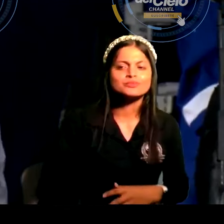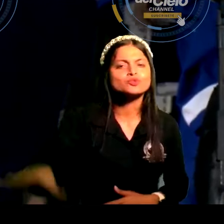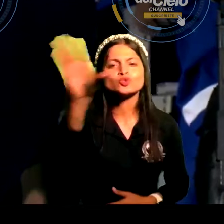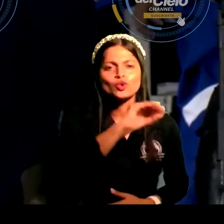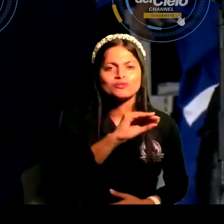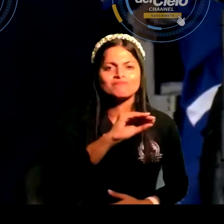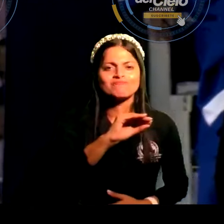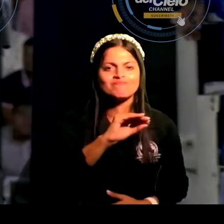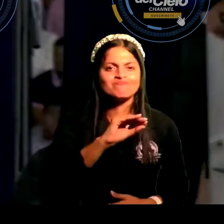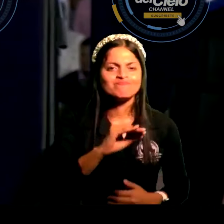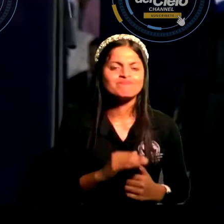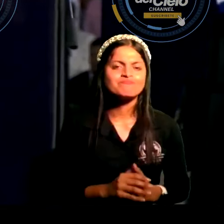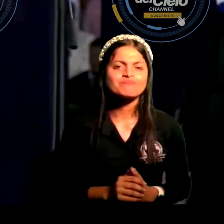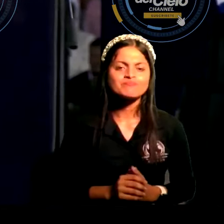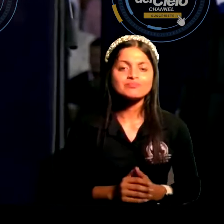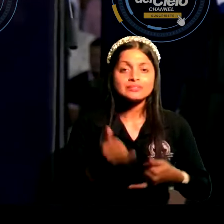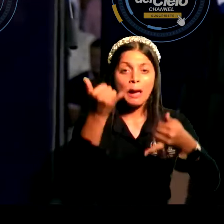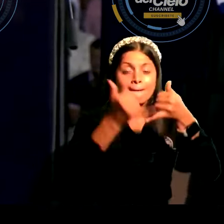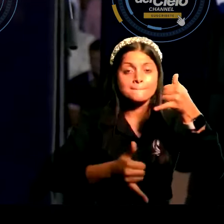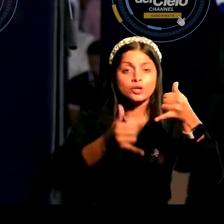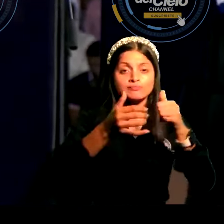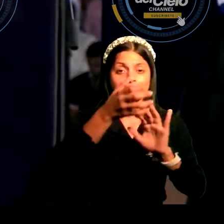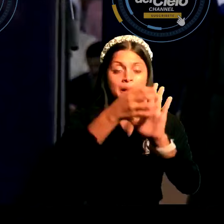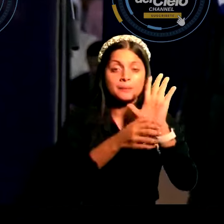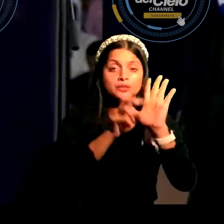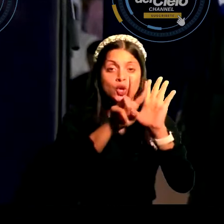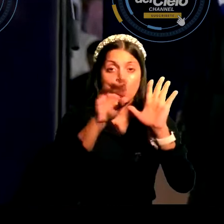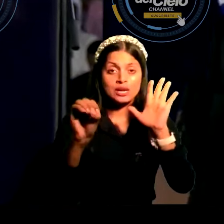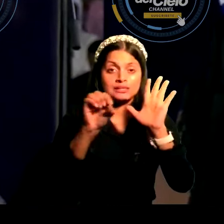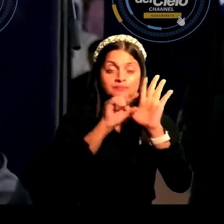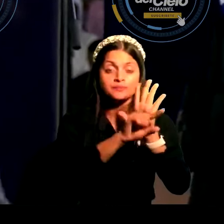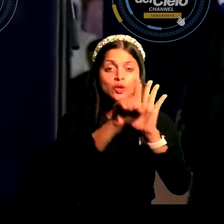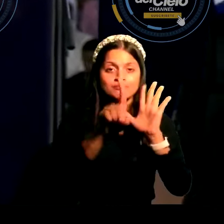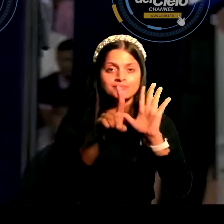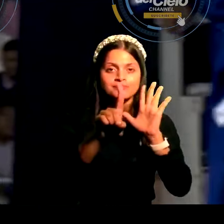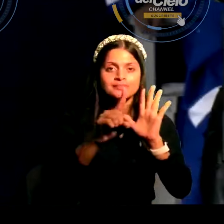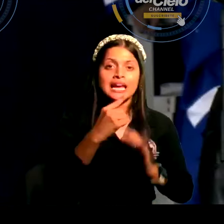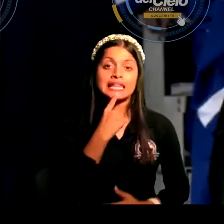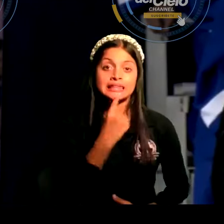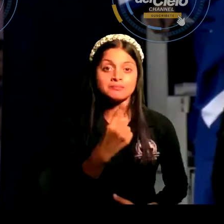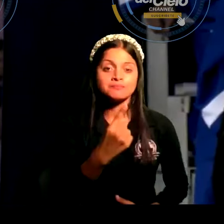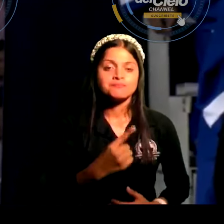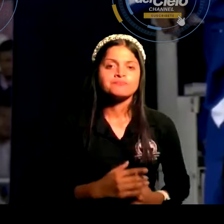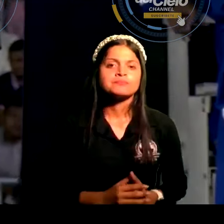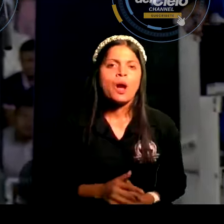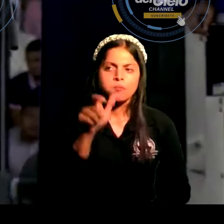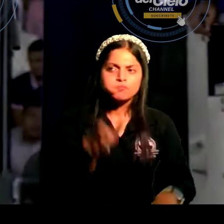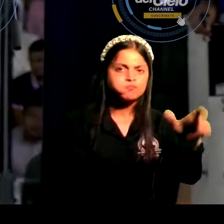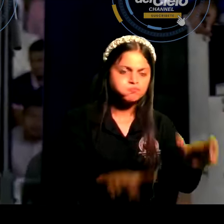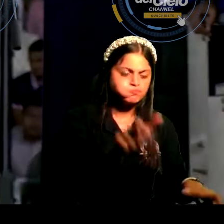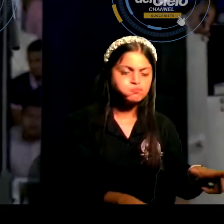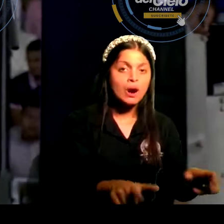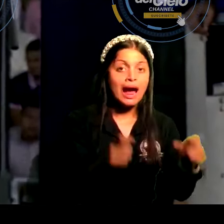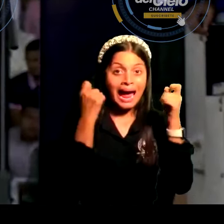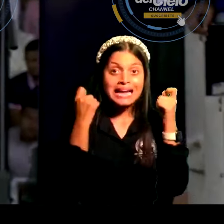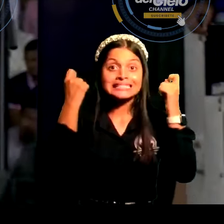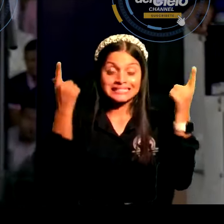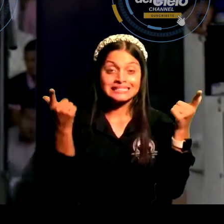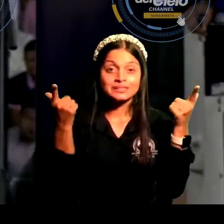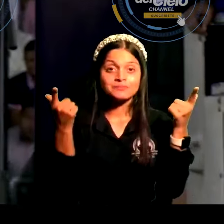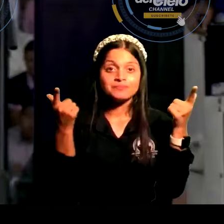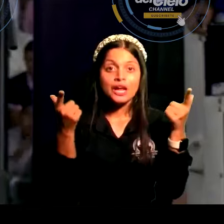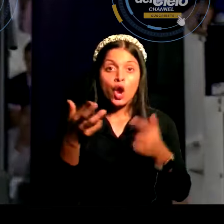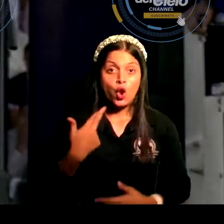Apocalipsis capítulo 20. Mire, si las personas entendieran esto, y si nosotros les